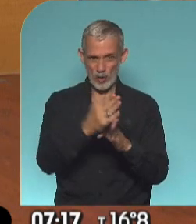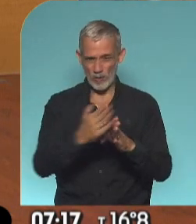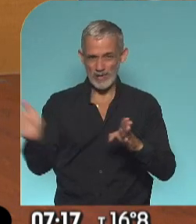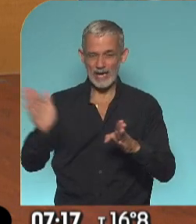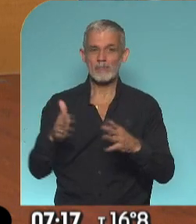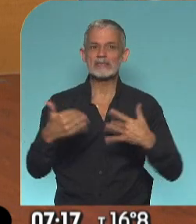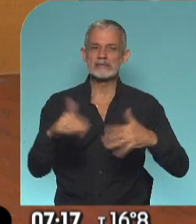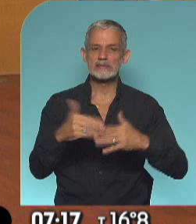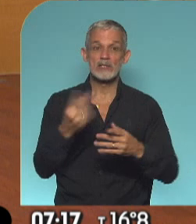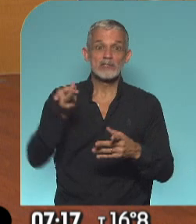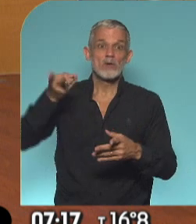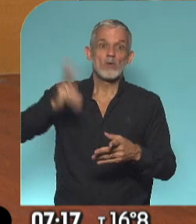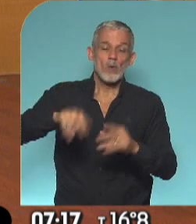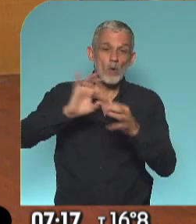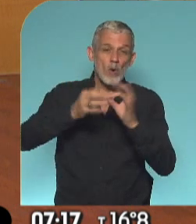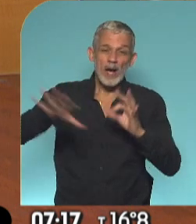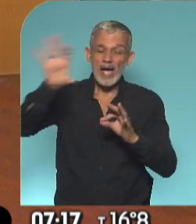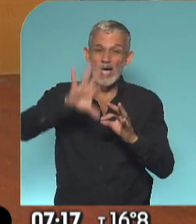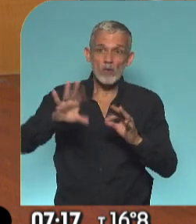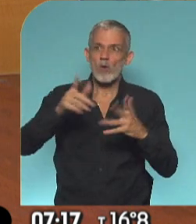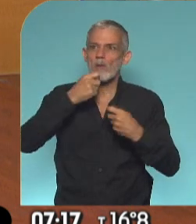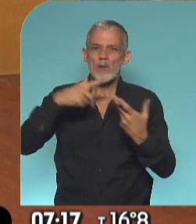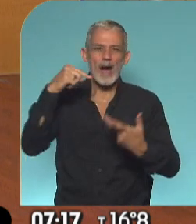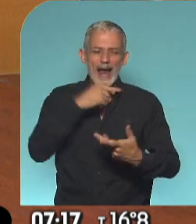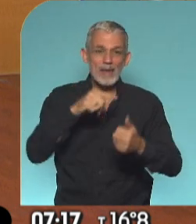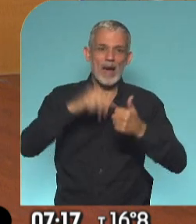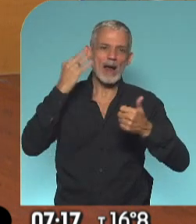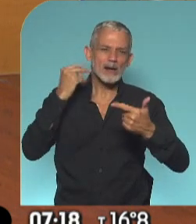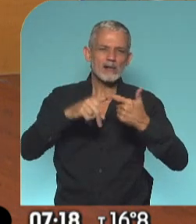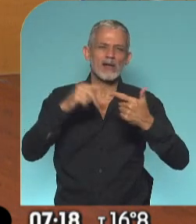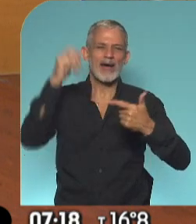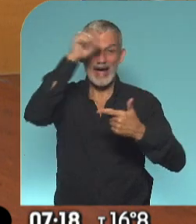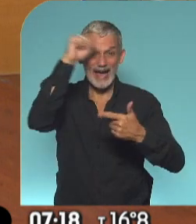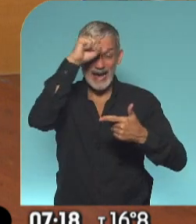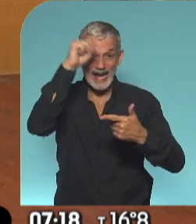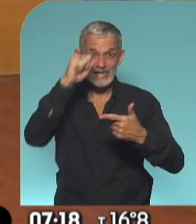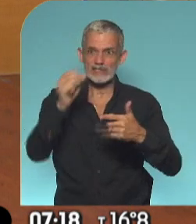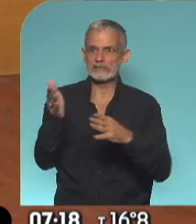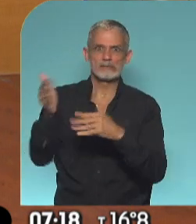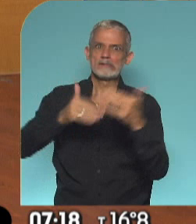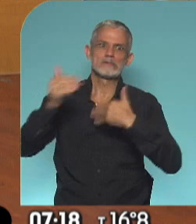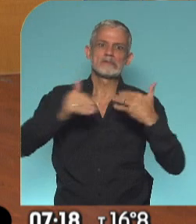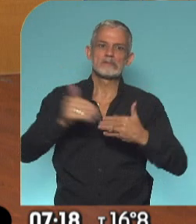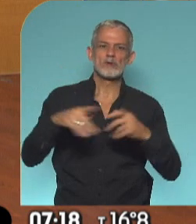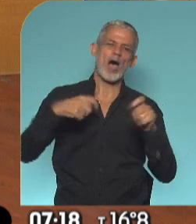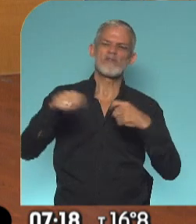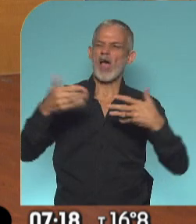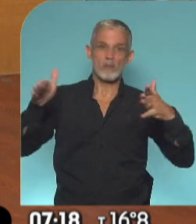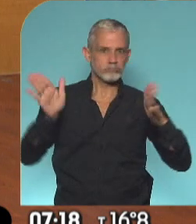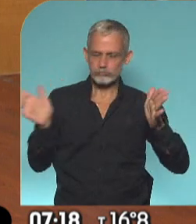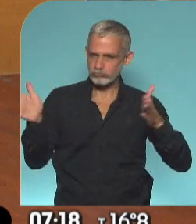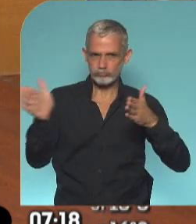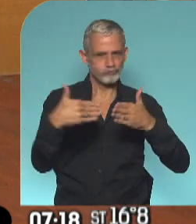un segundo brote en Europa que ha obligado a países como Alemania, Gran Bretaña y Grecia a retrotraer las flexibilizaciones que